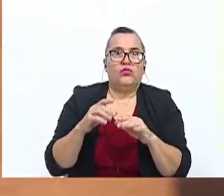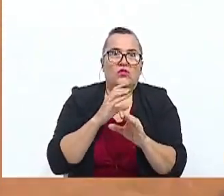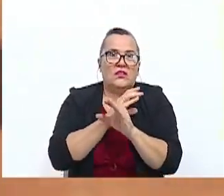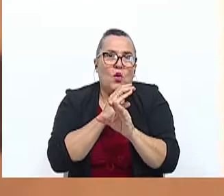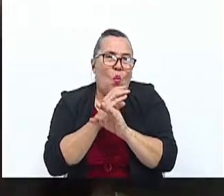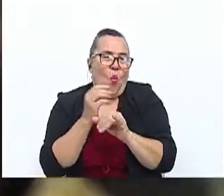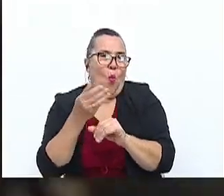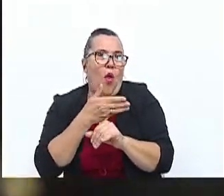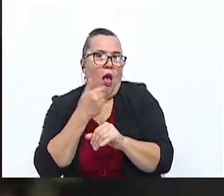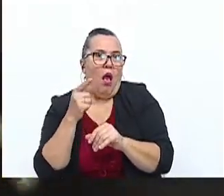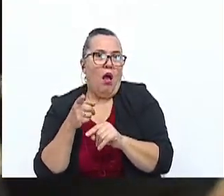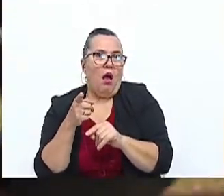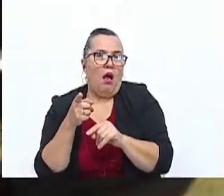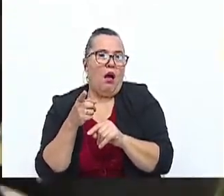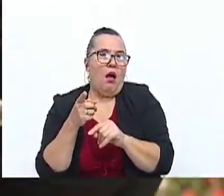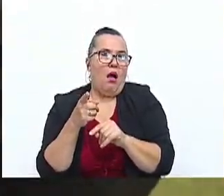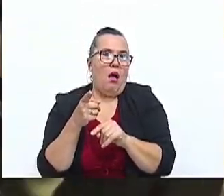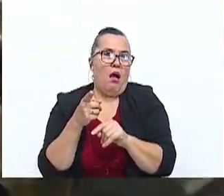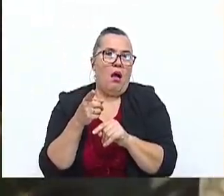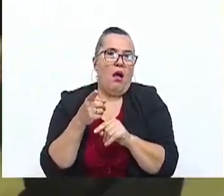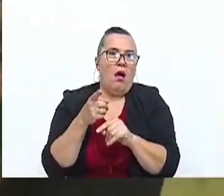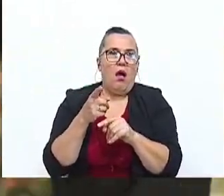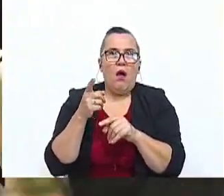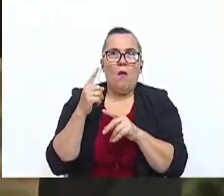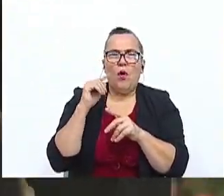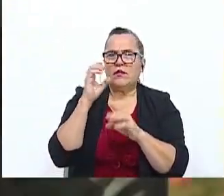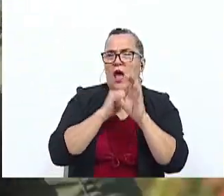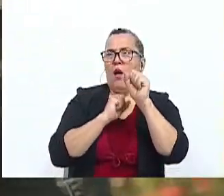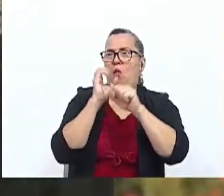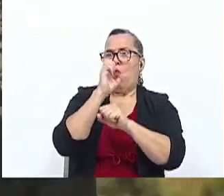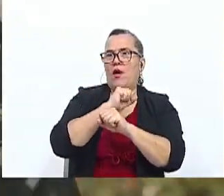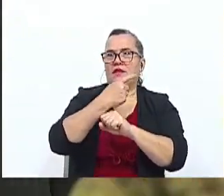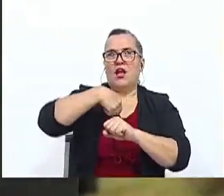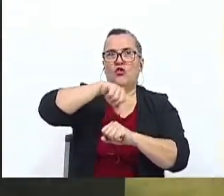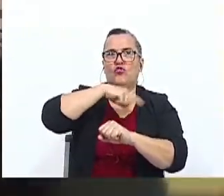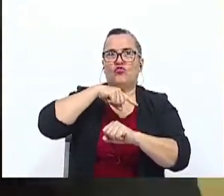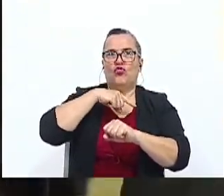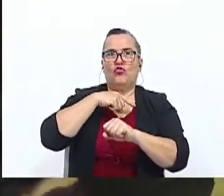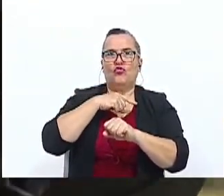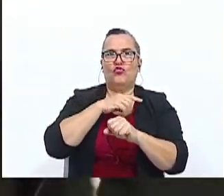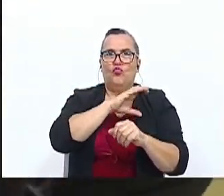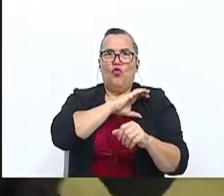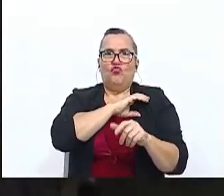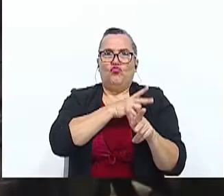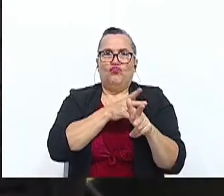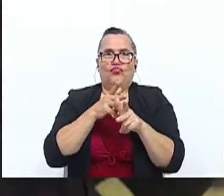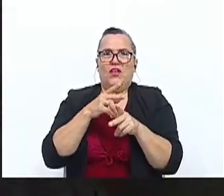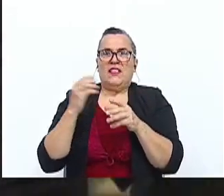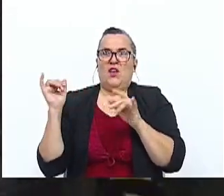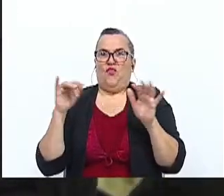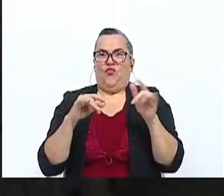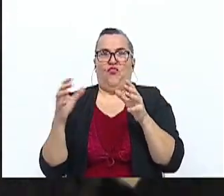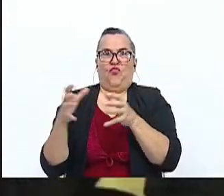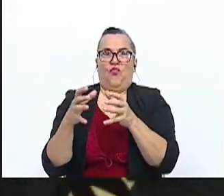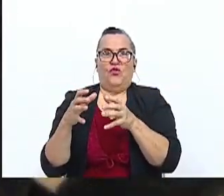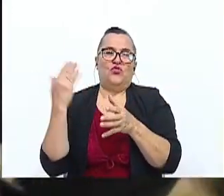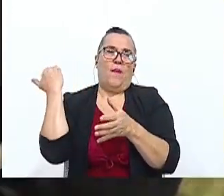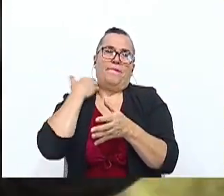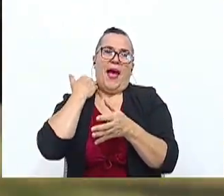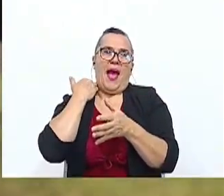precavidos. Ellos ven, seguro se han dado cuenta que la mucha aglomeración de ellos mismos es lo que los delata.